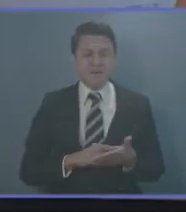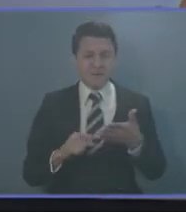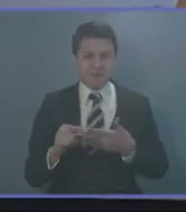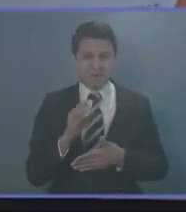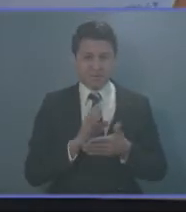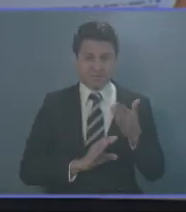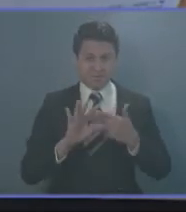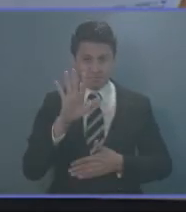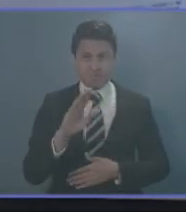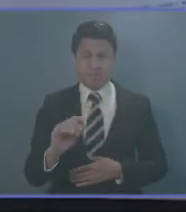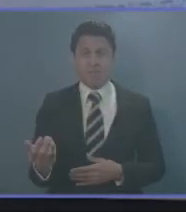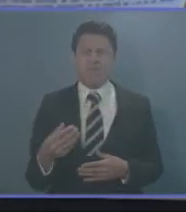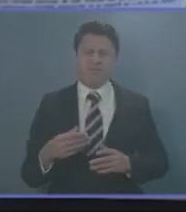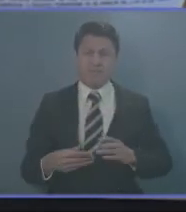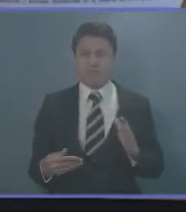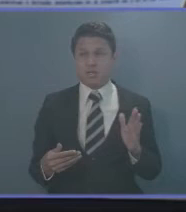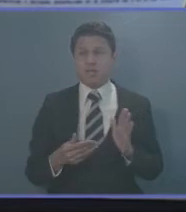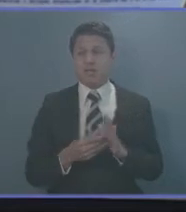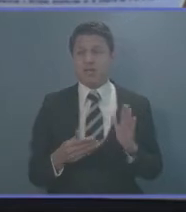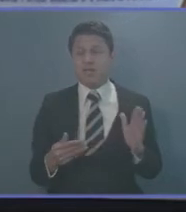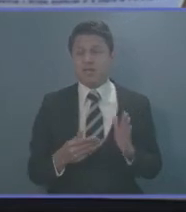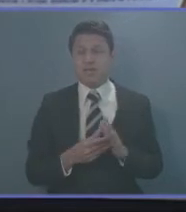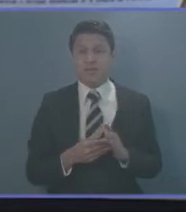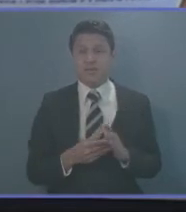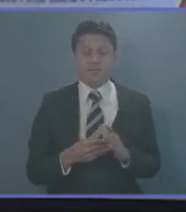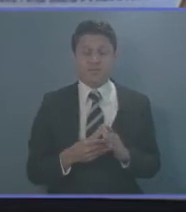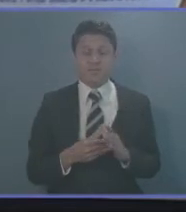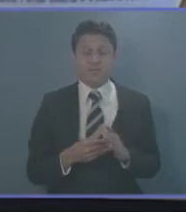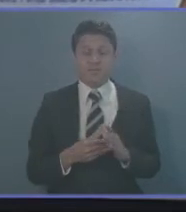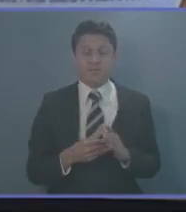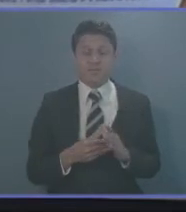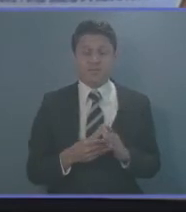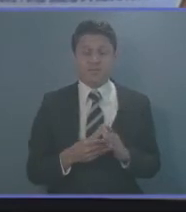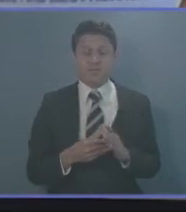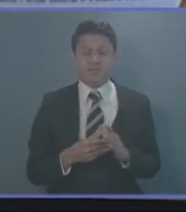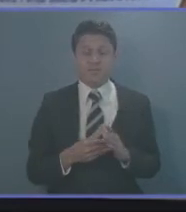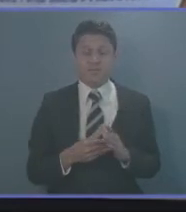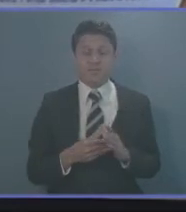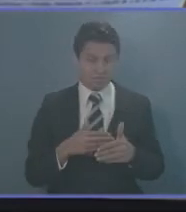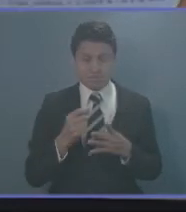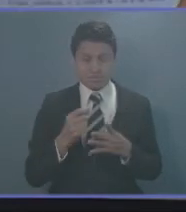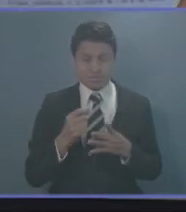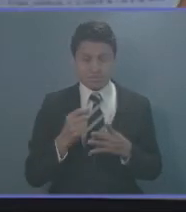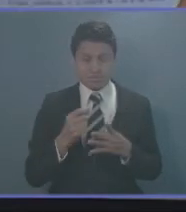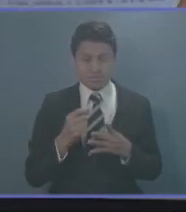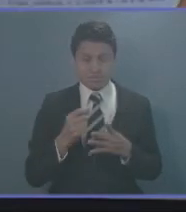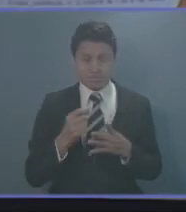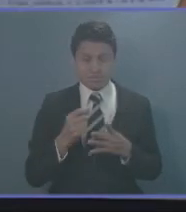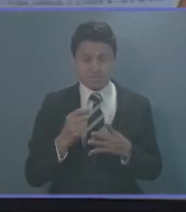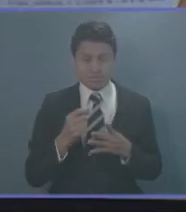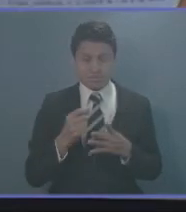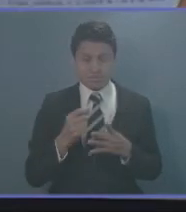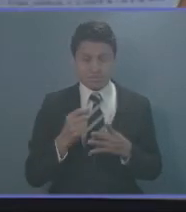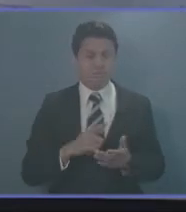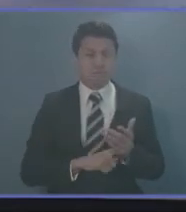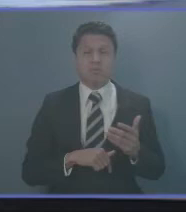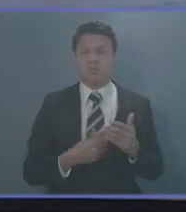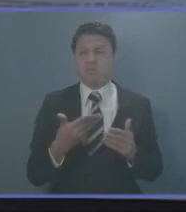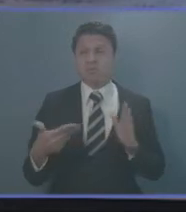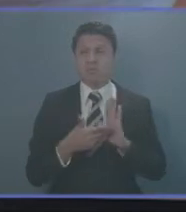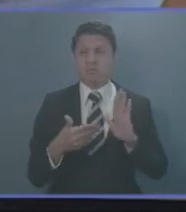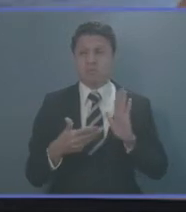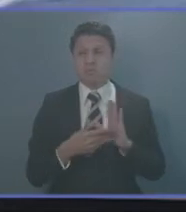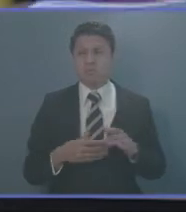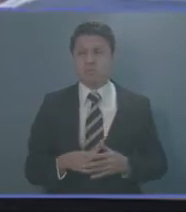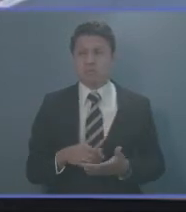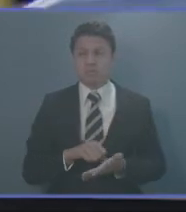5. Contravenciones y sus sanciones, procedimientos y recursos. Capítulo 1. De las contravenciones,